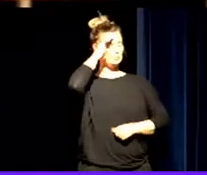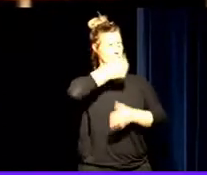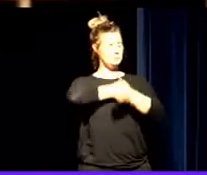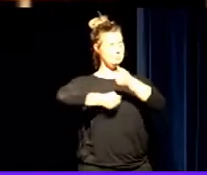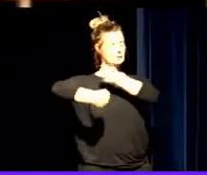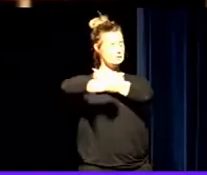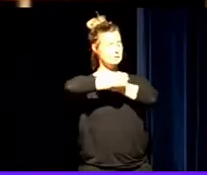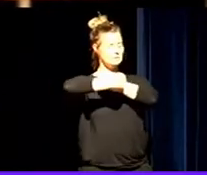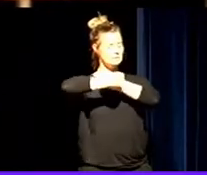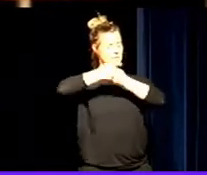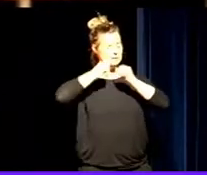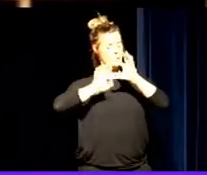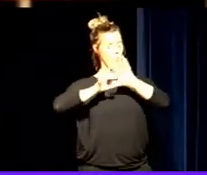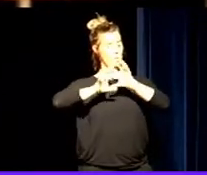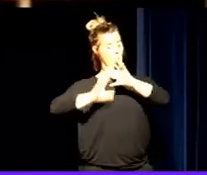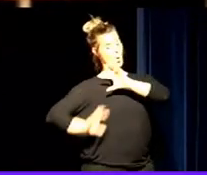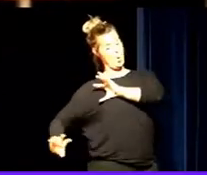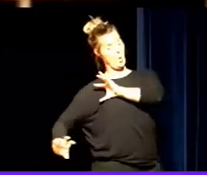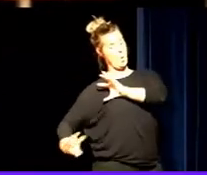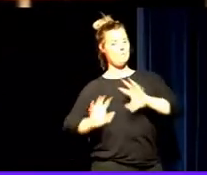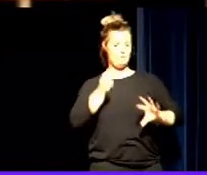a través del culo, pero fíjate.